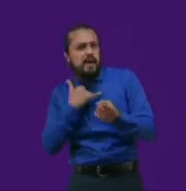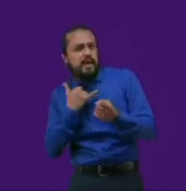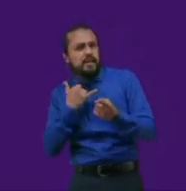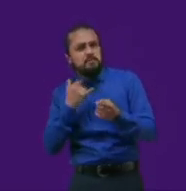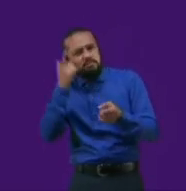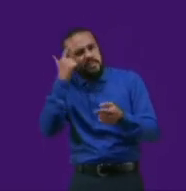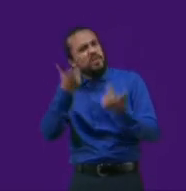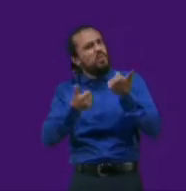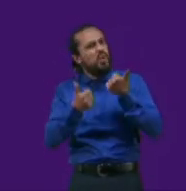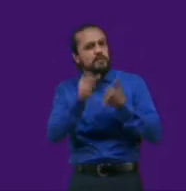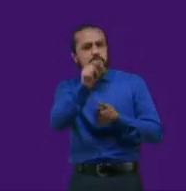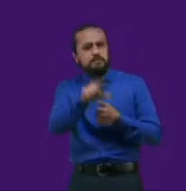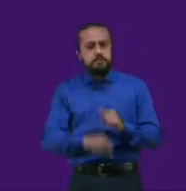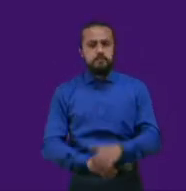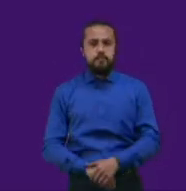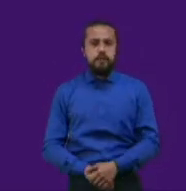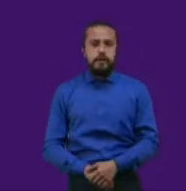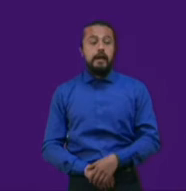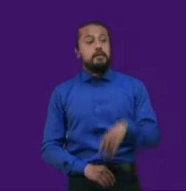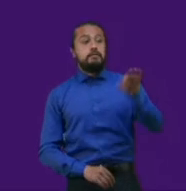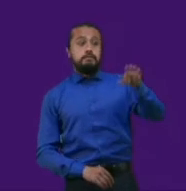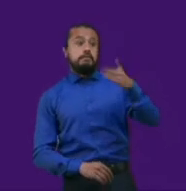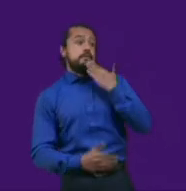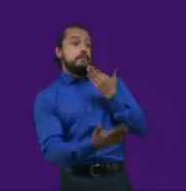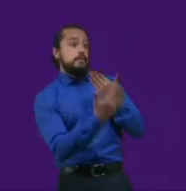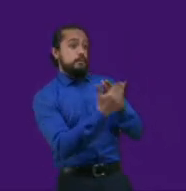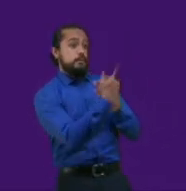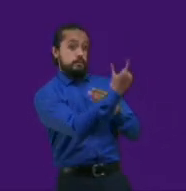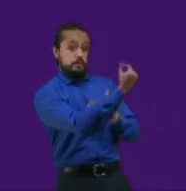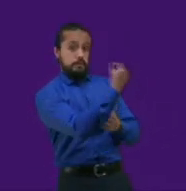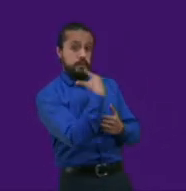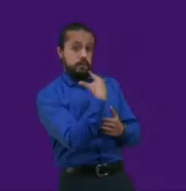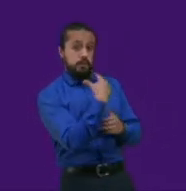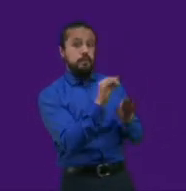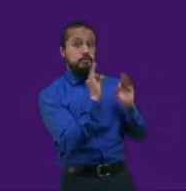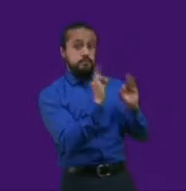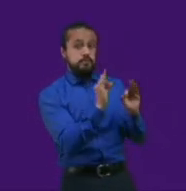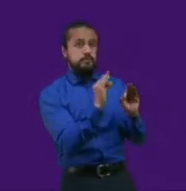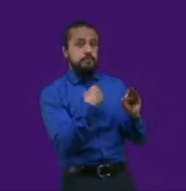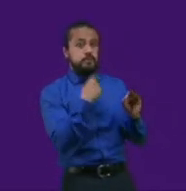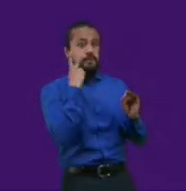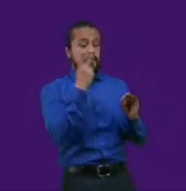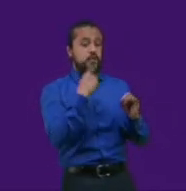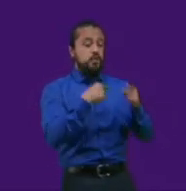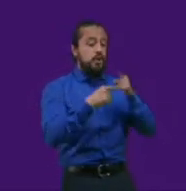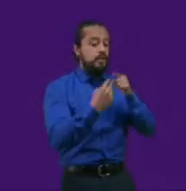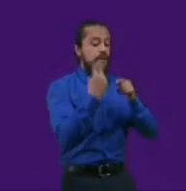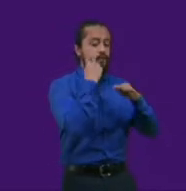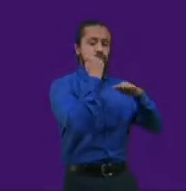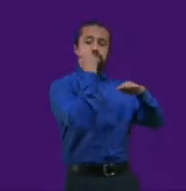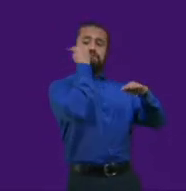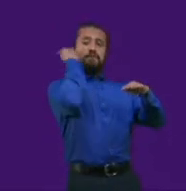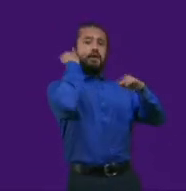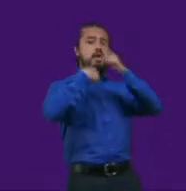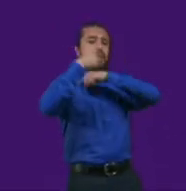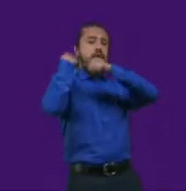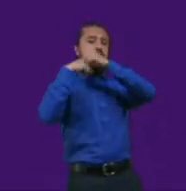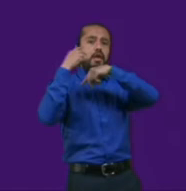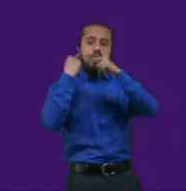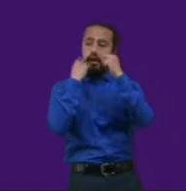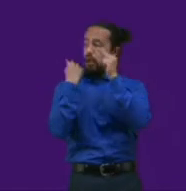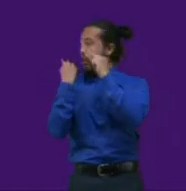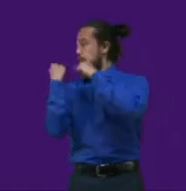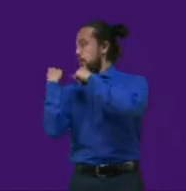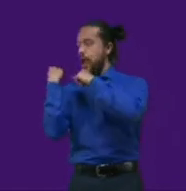Yo creo, Javier, que eso es una muy buena pregunta porque cuando uno lo mira para atrás es muy fácil ya entenderlo, ¿cierto? Pero en